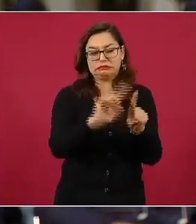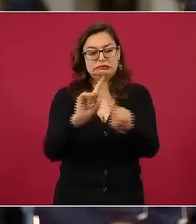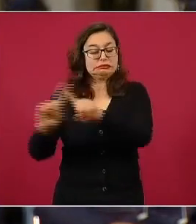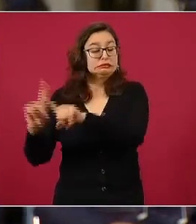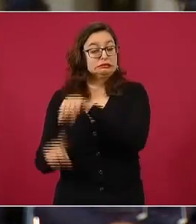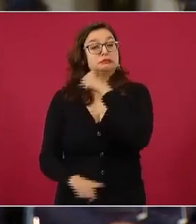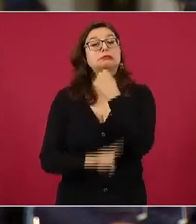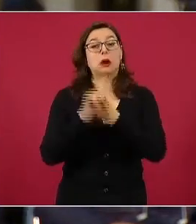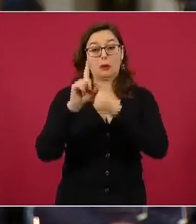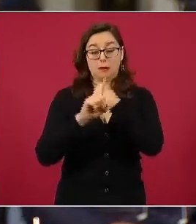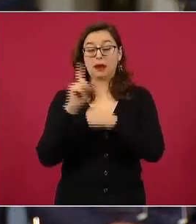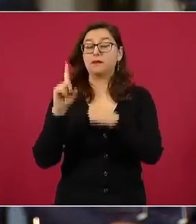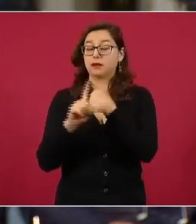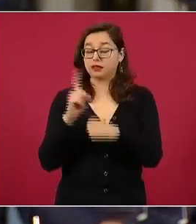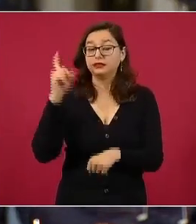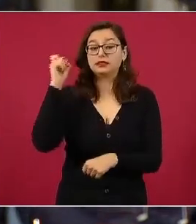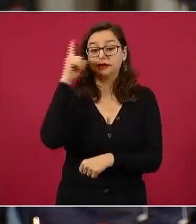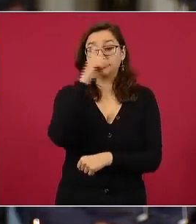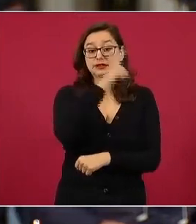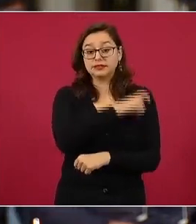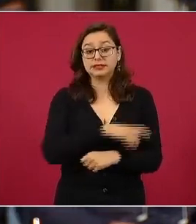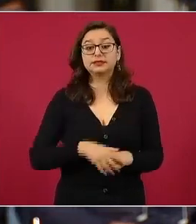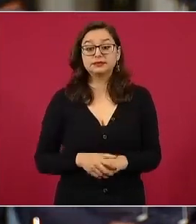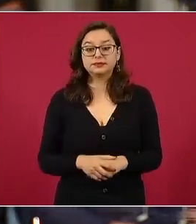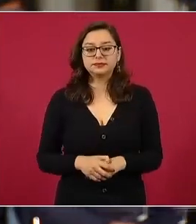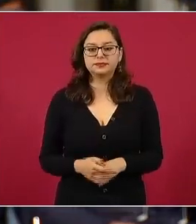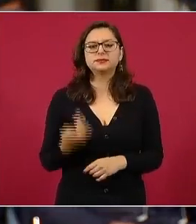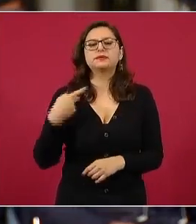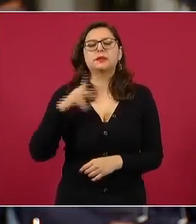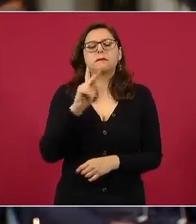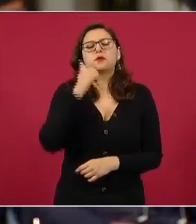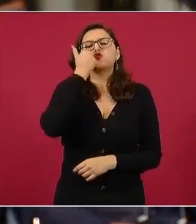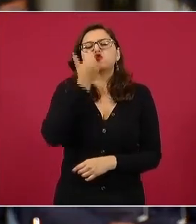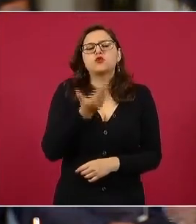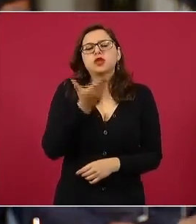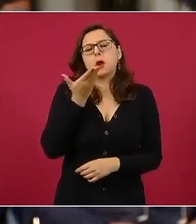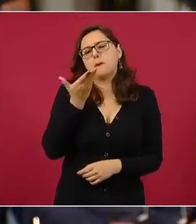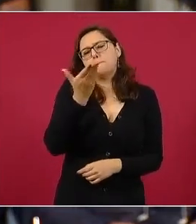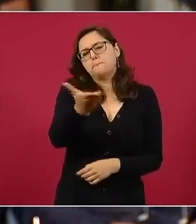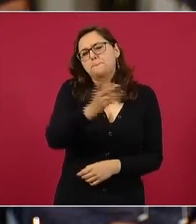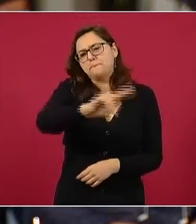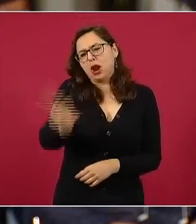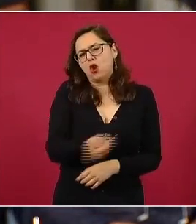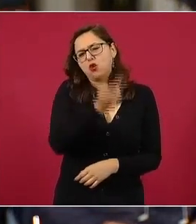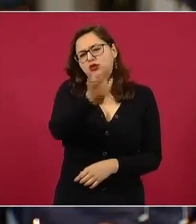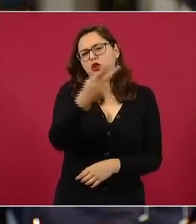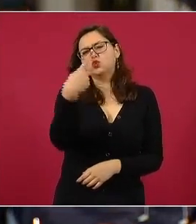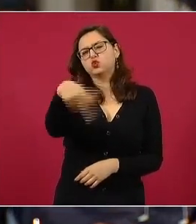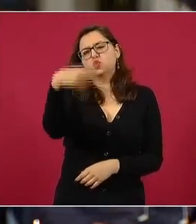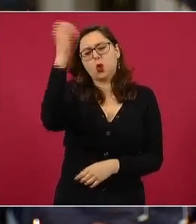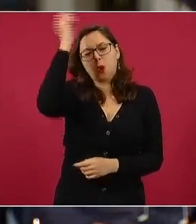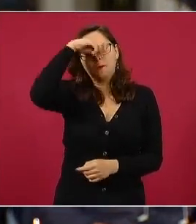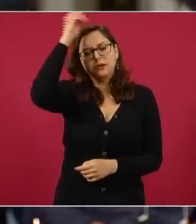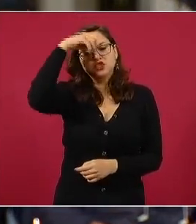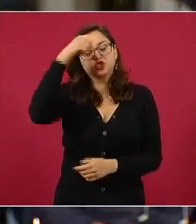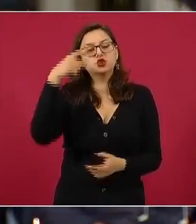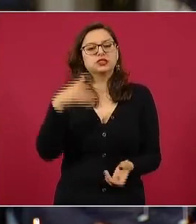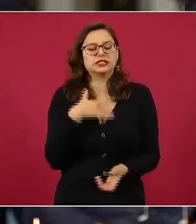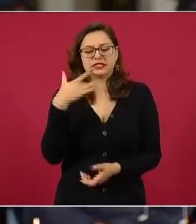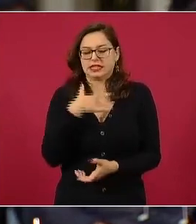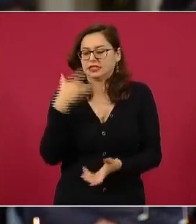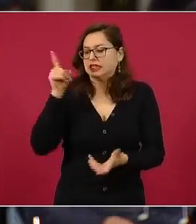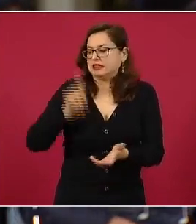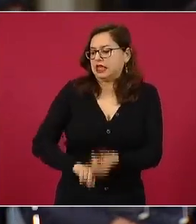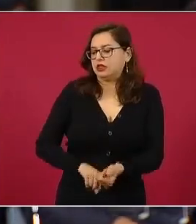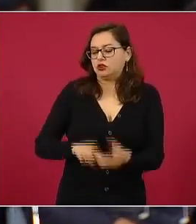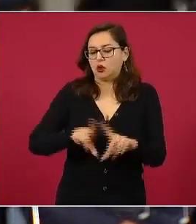comunicación. Sin embargo, yo quisiera escuchar su reflexión. ¿Cuál es el futuro de la prensa mexicana